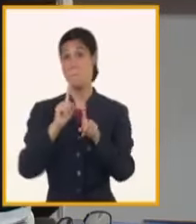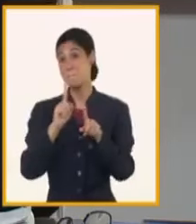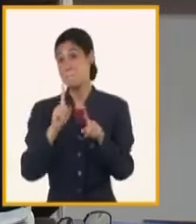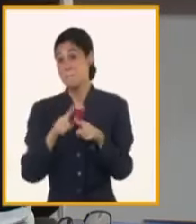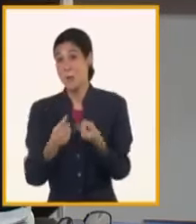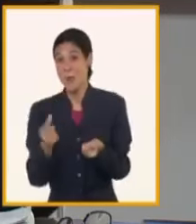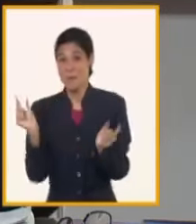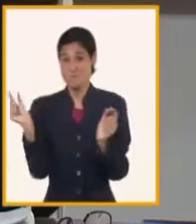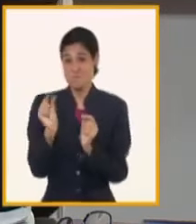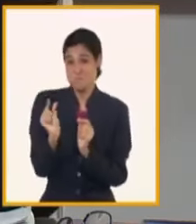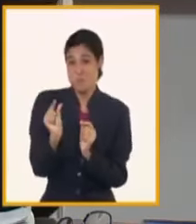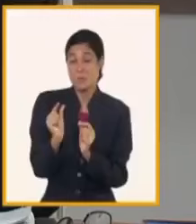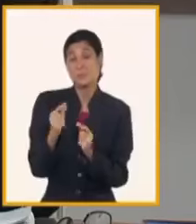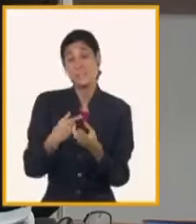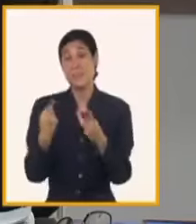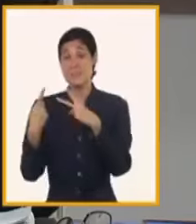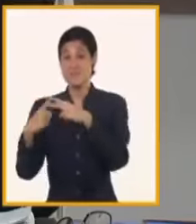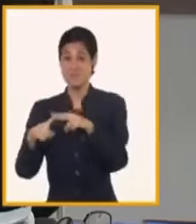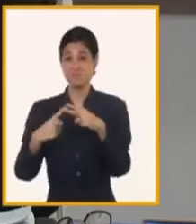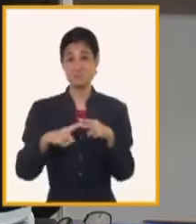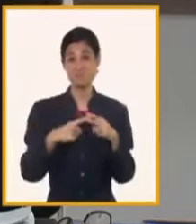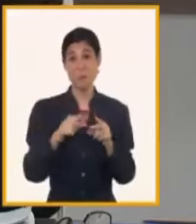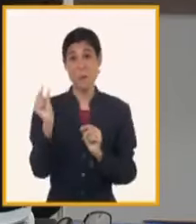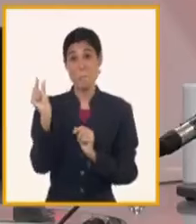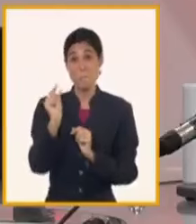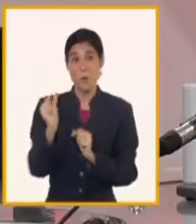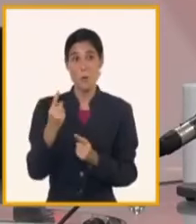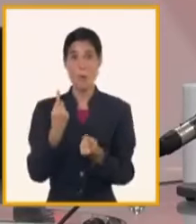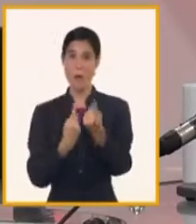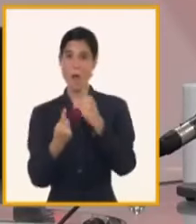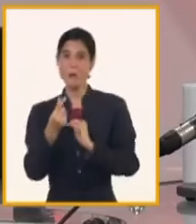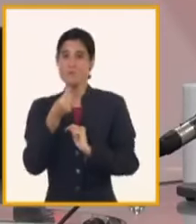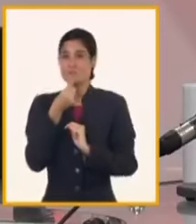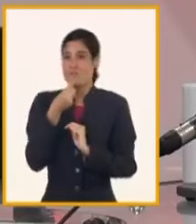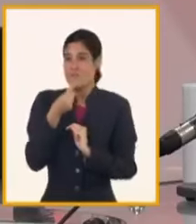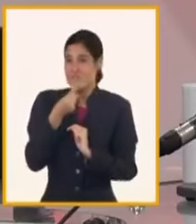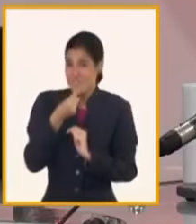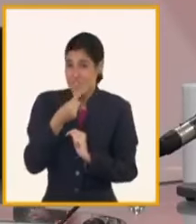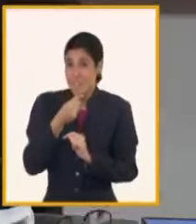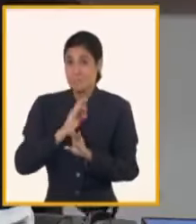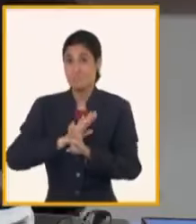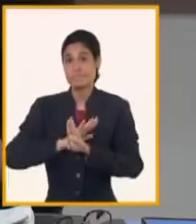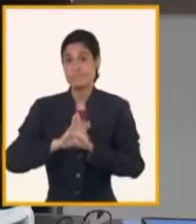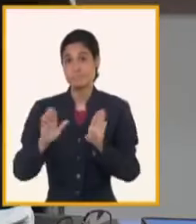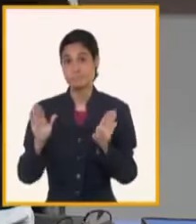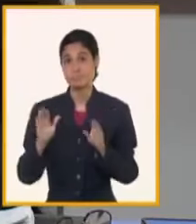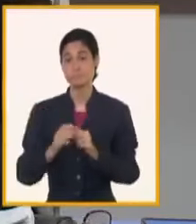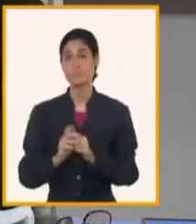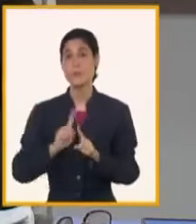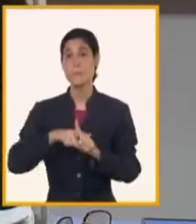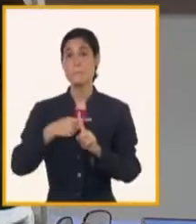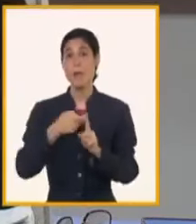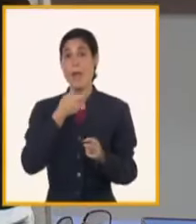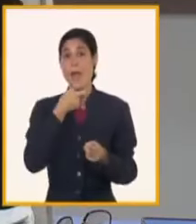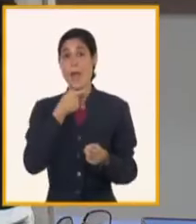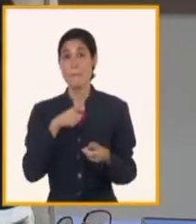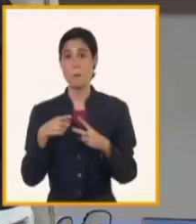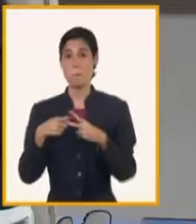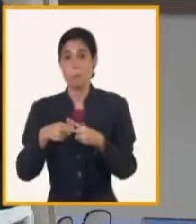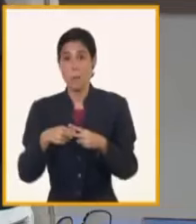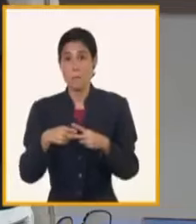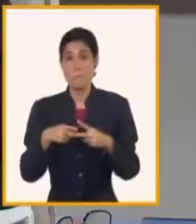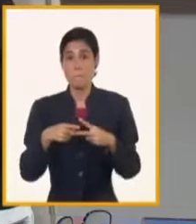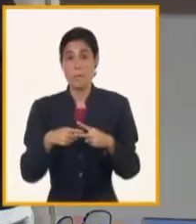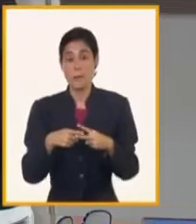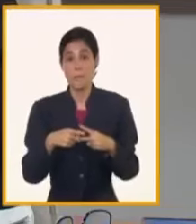repuesto la falta de Más o más de una guitera la suma de todas las limitaciones que nosotros tenemos y los